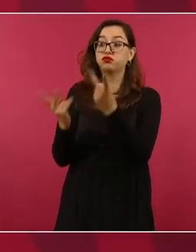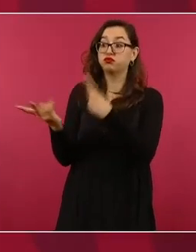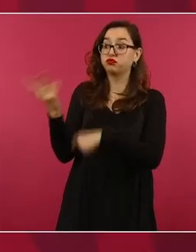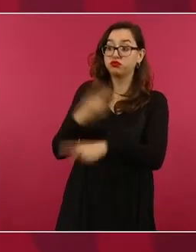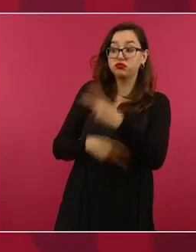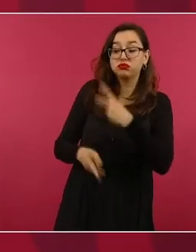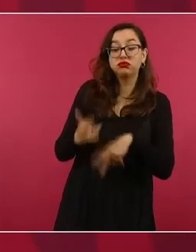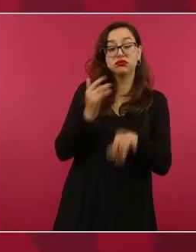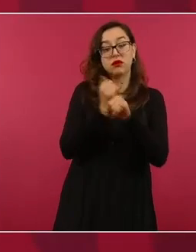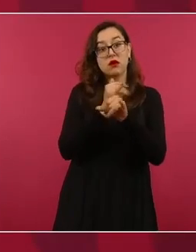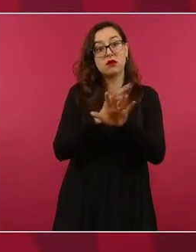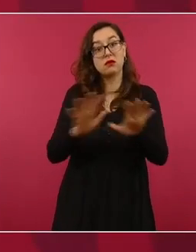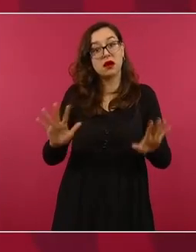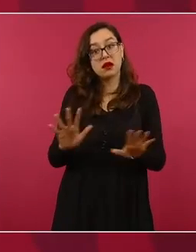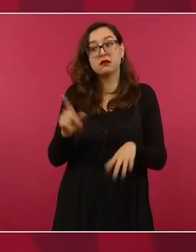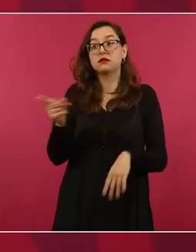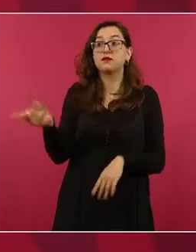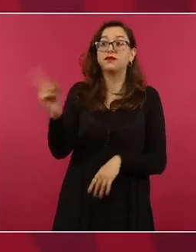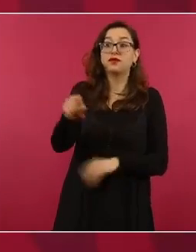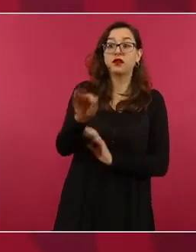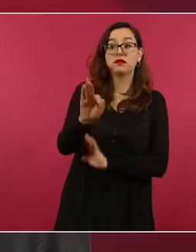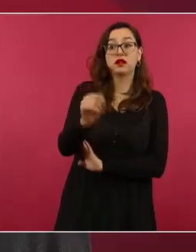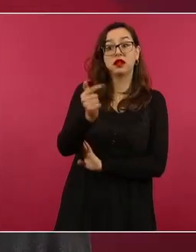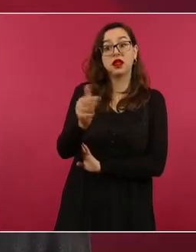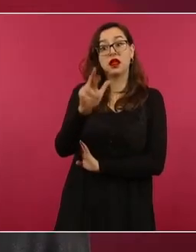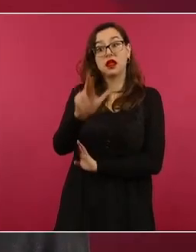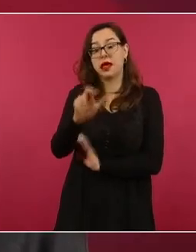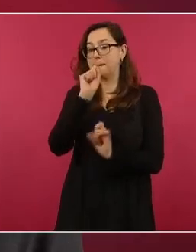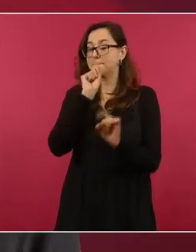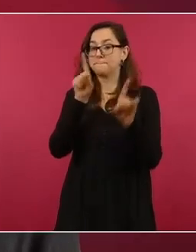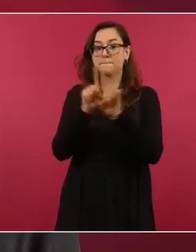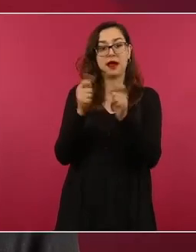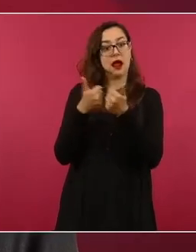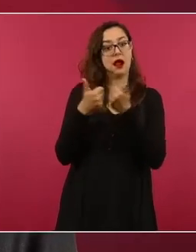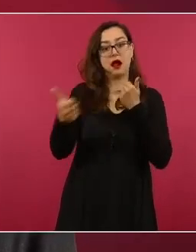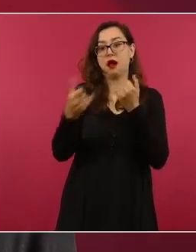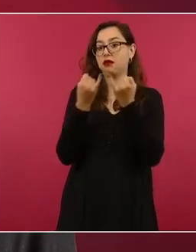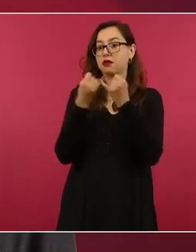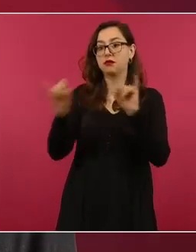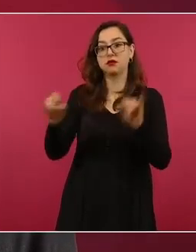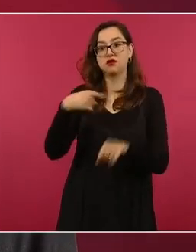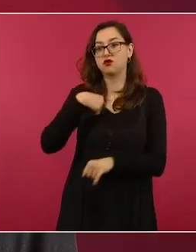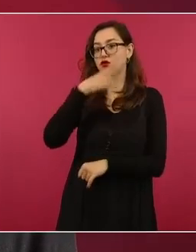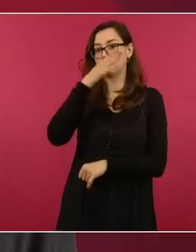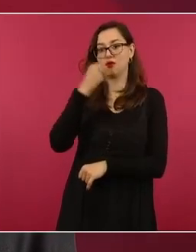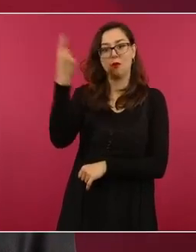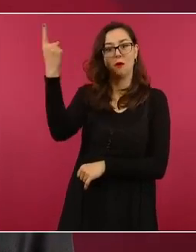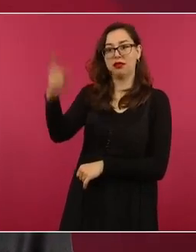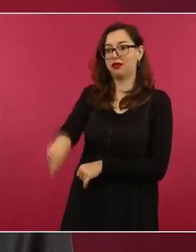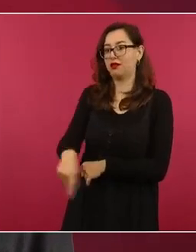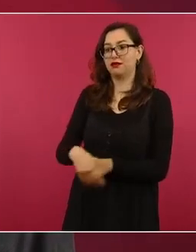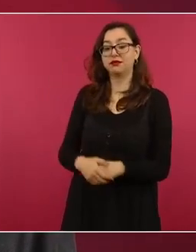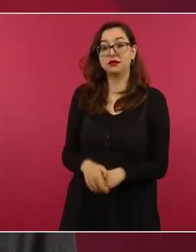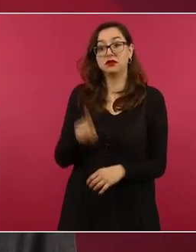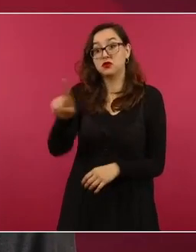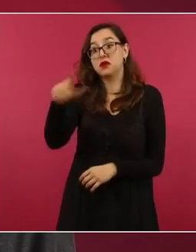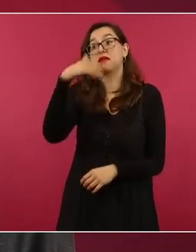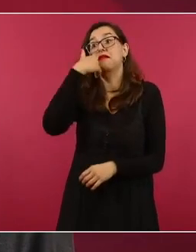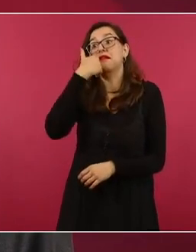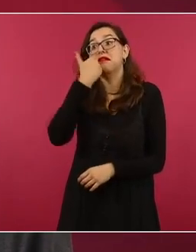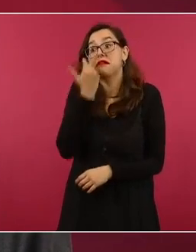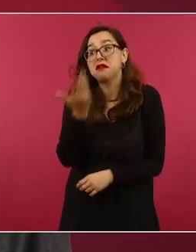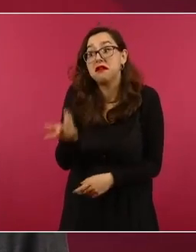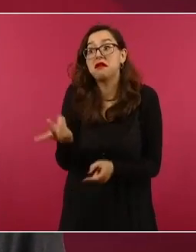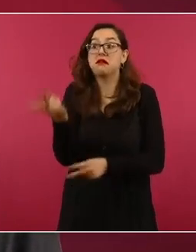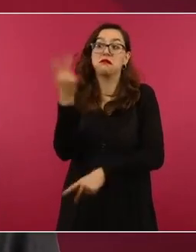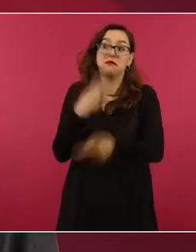este espacio para que se informe sobre lo que se está haciendo.